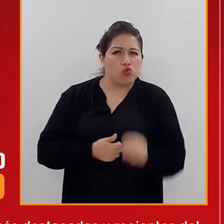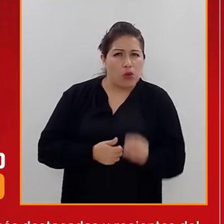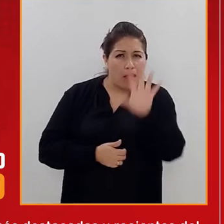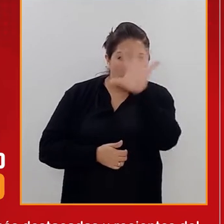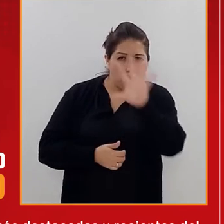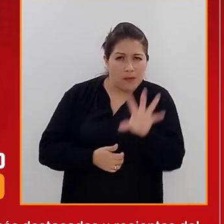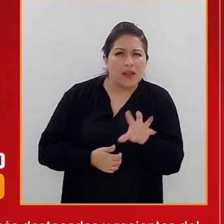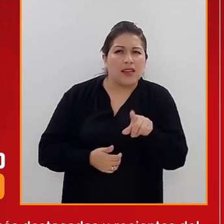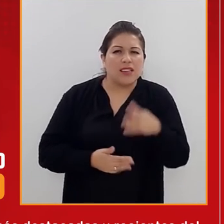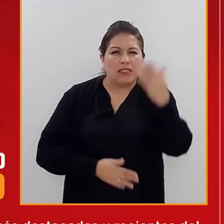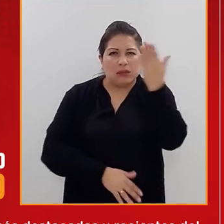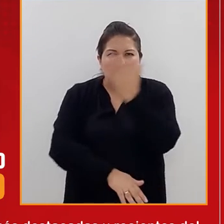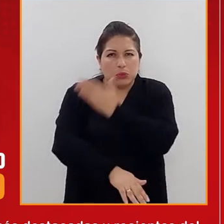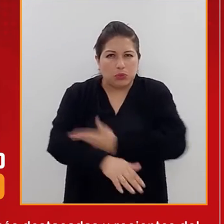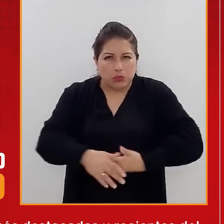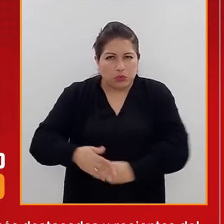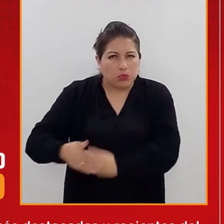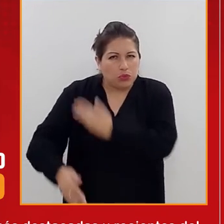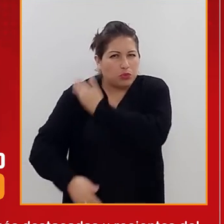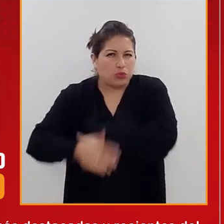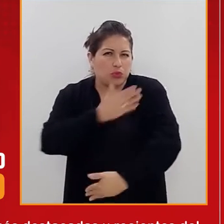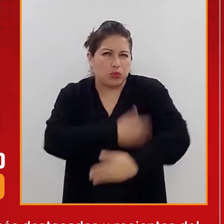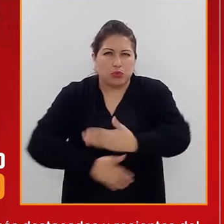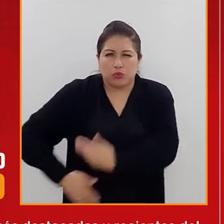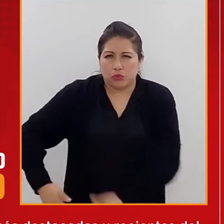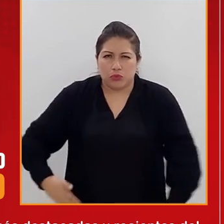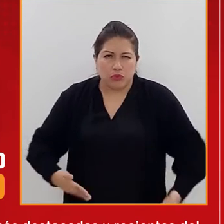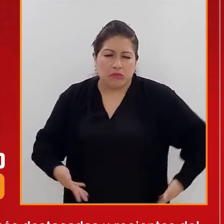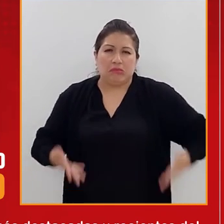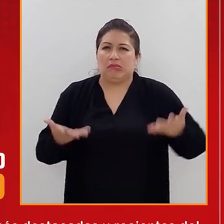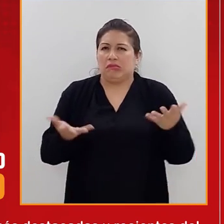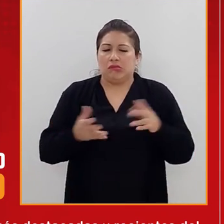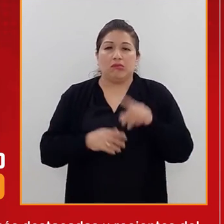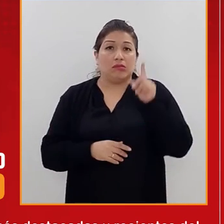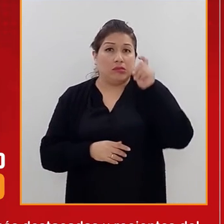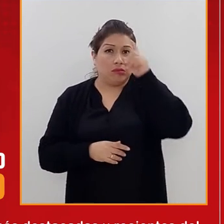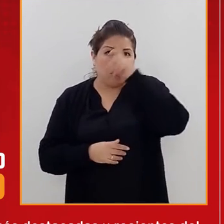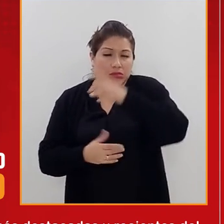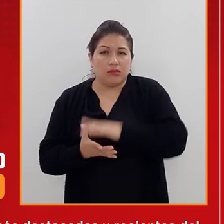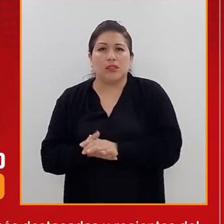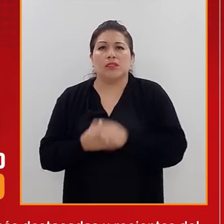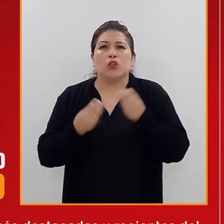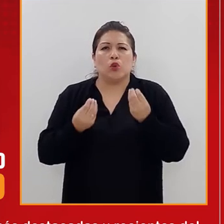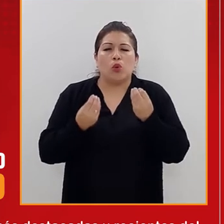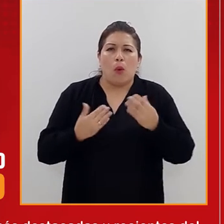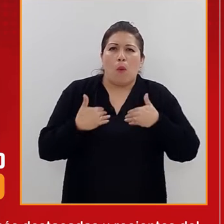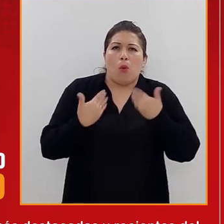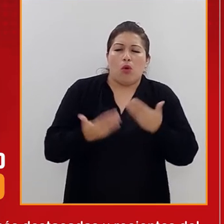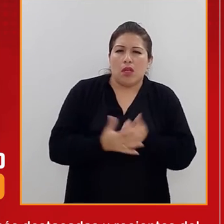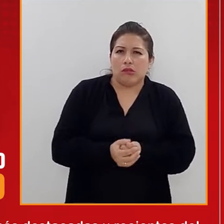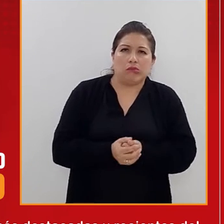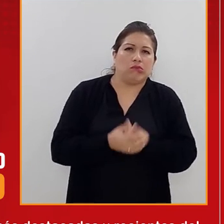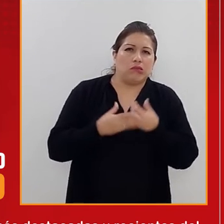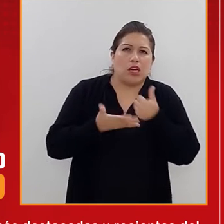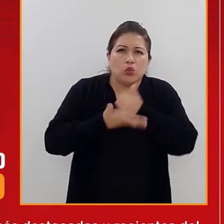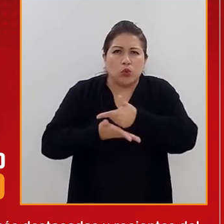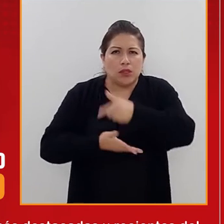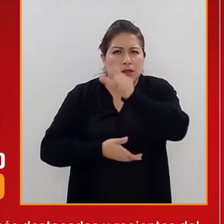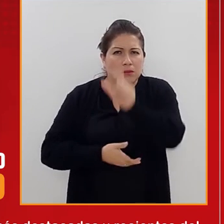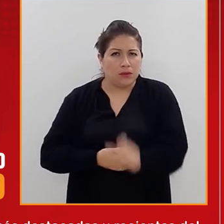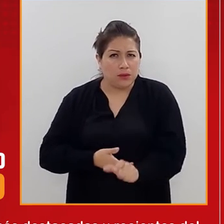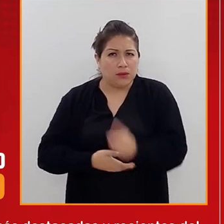Sudamérica, era común la amputación de extremidades enfermas y con limitaciones, y se realizaban esfuerzos por compensar